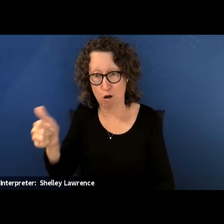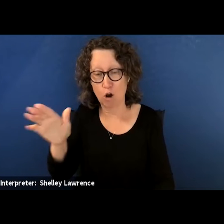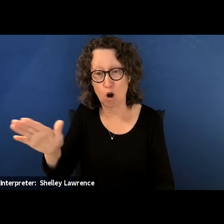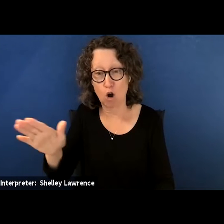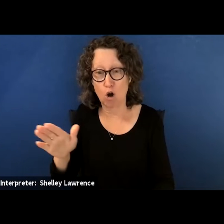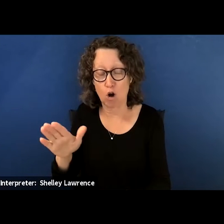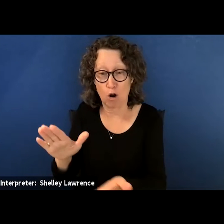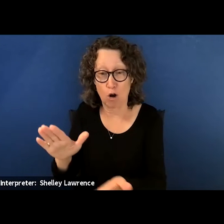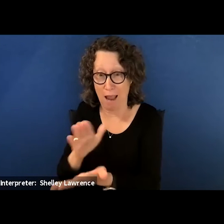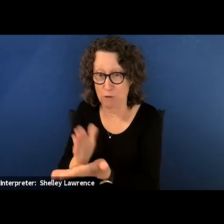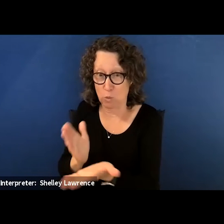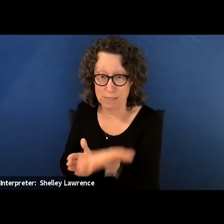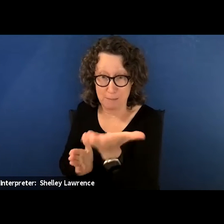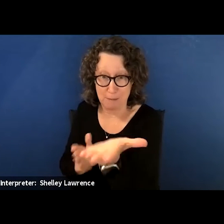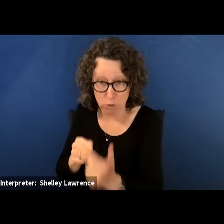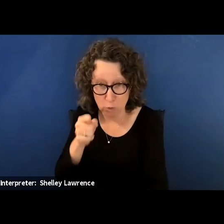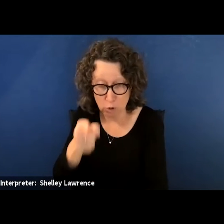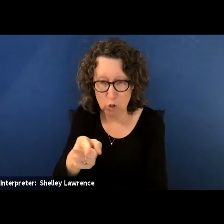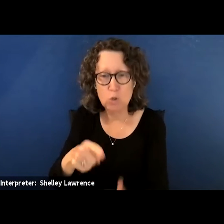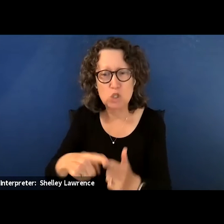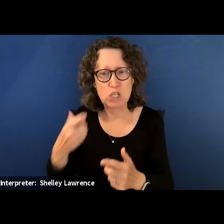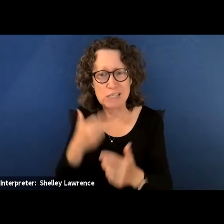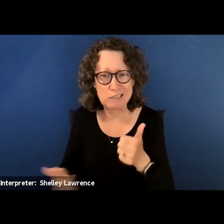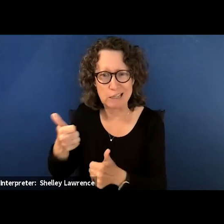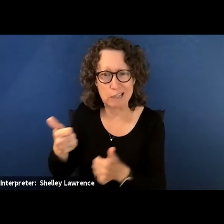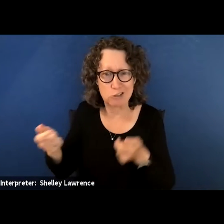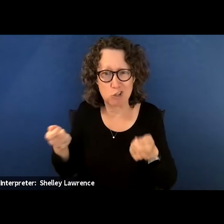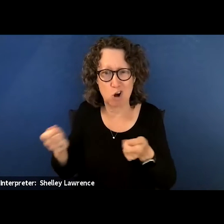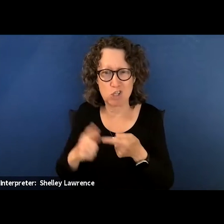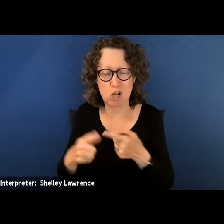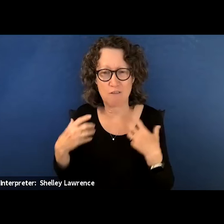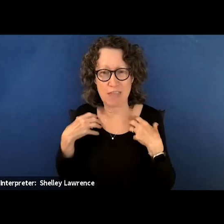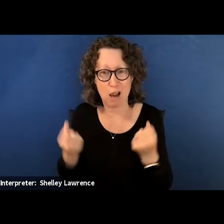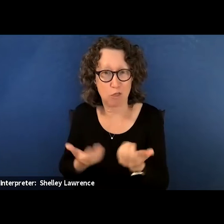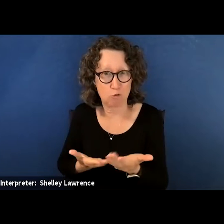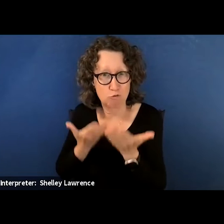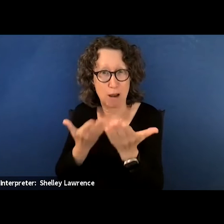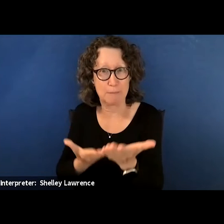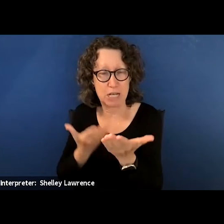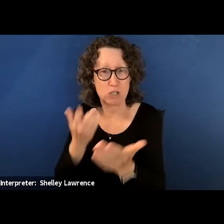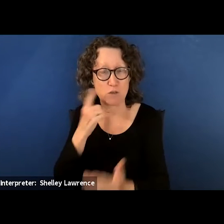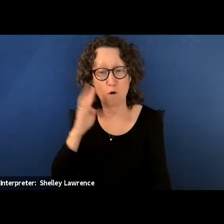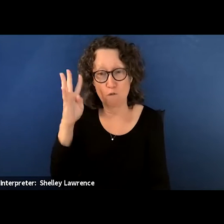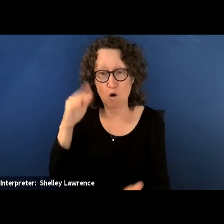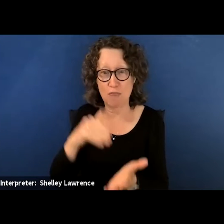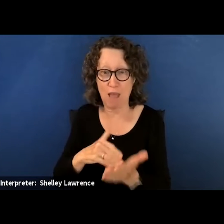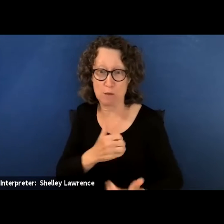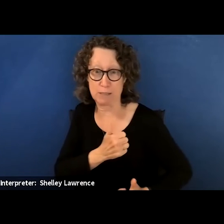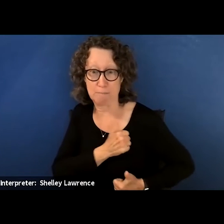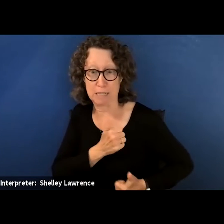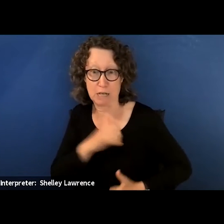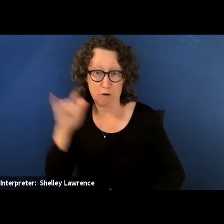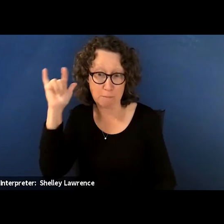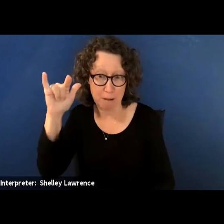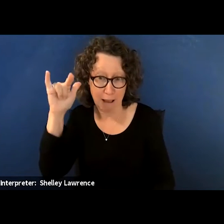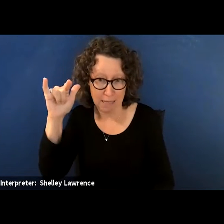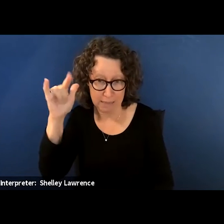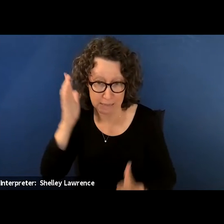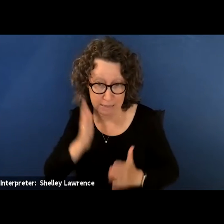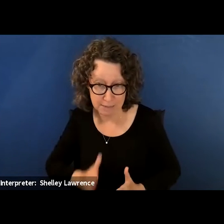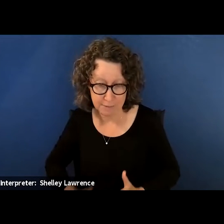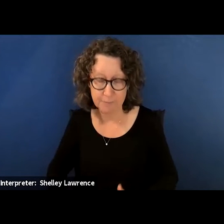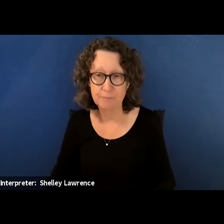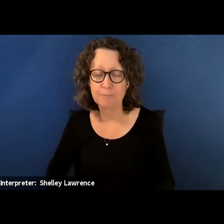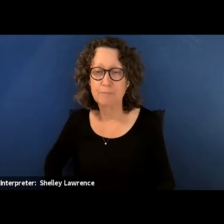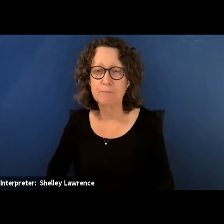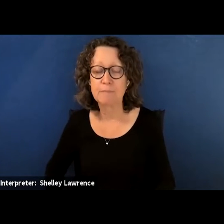Teresa Long presentó su affidavit. Ella está encargada de las recomendaciones de salud para muchos